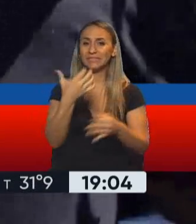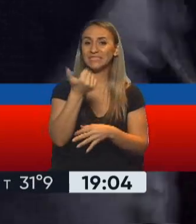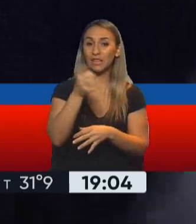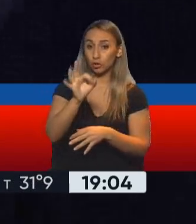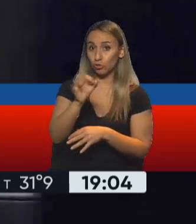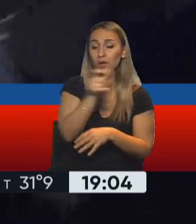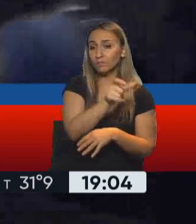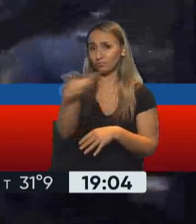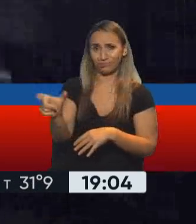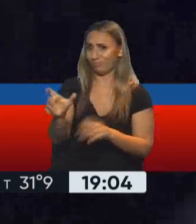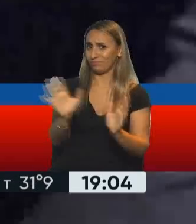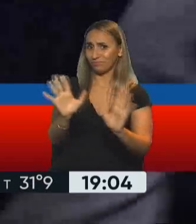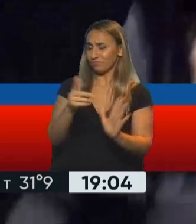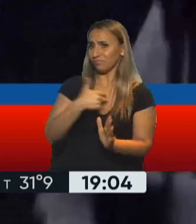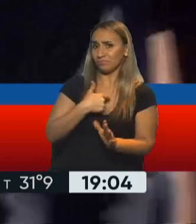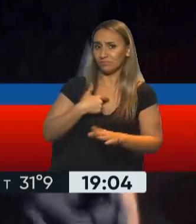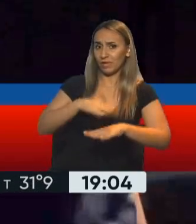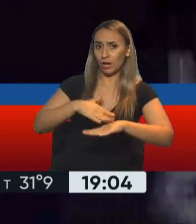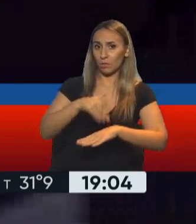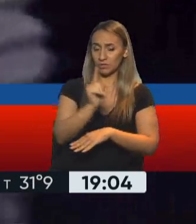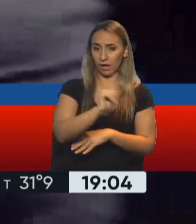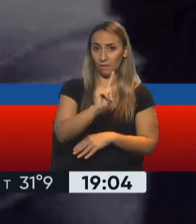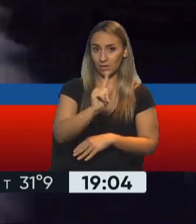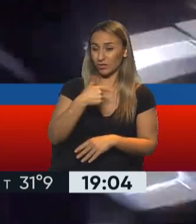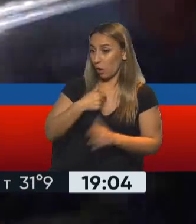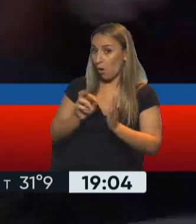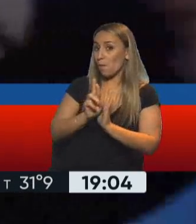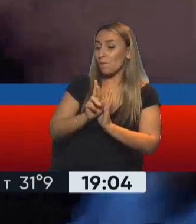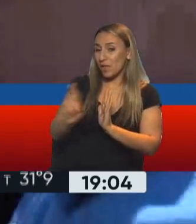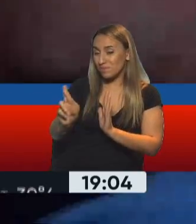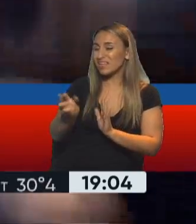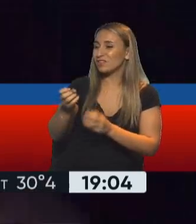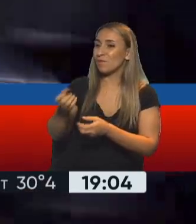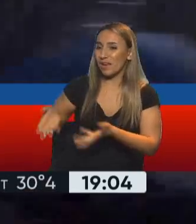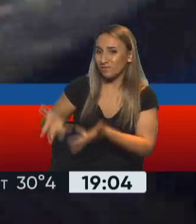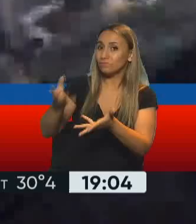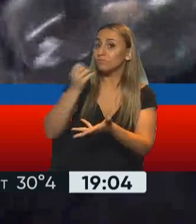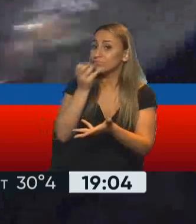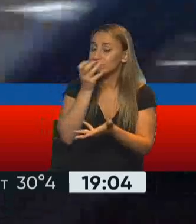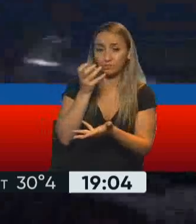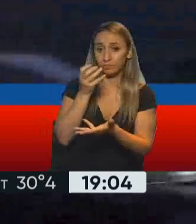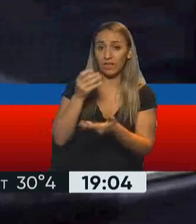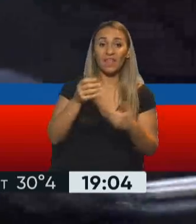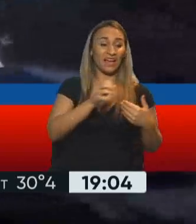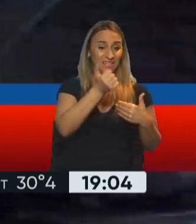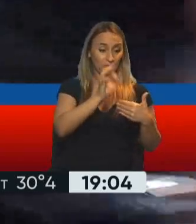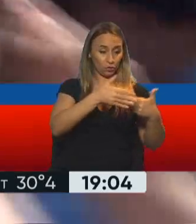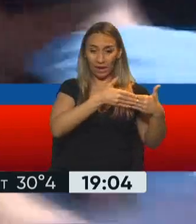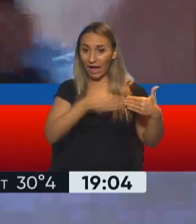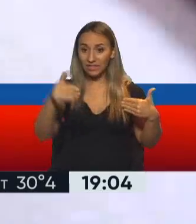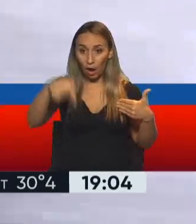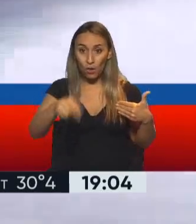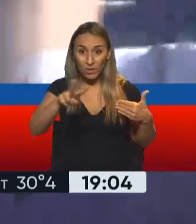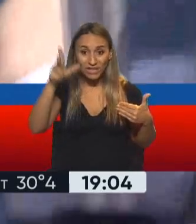le dijo que no estaba dentro de sus competencias relevarlo. Y desde el 6 hasta hoy, 28, lo único que pasó fue